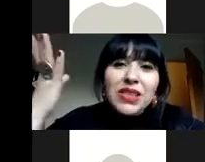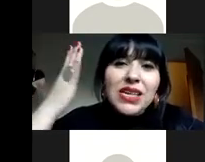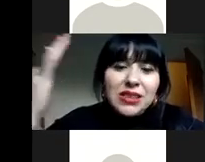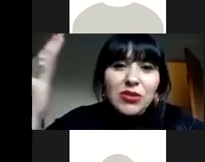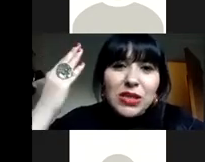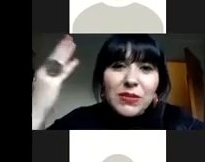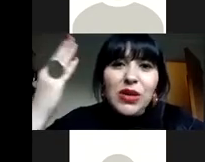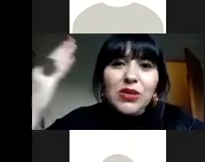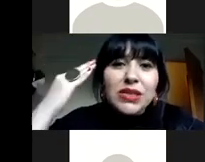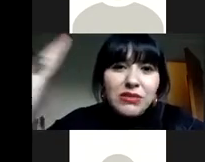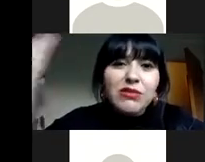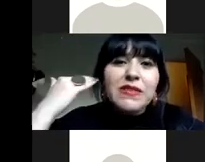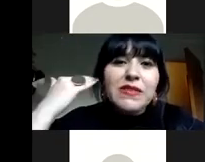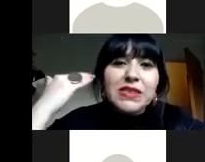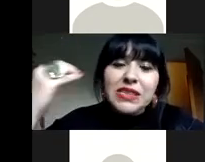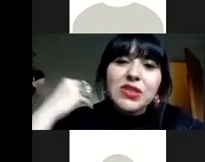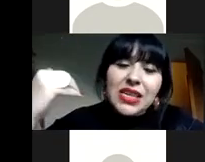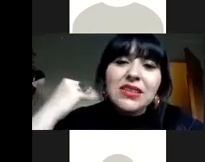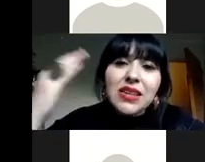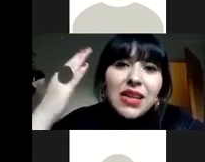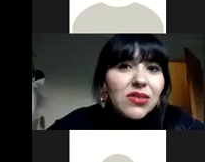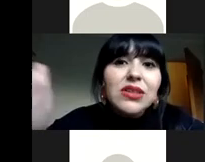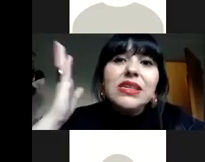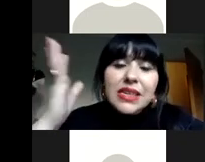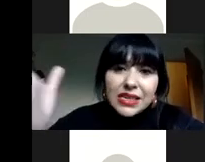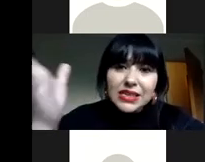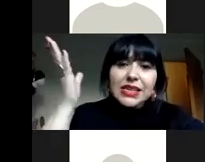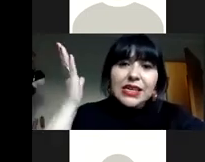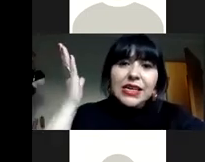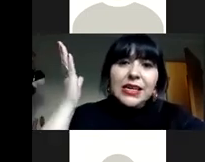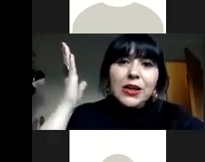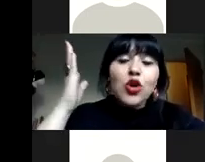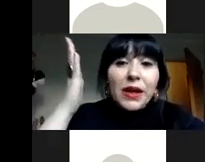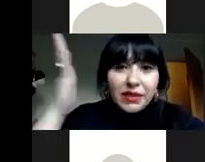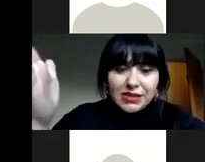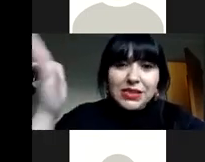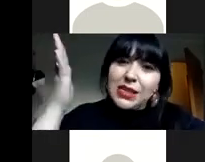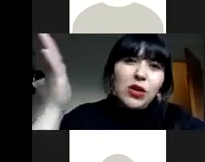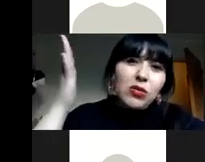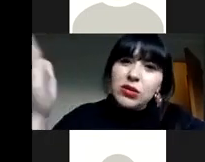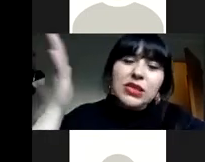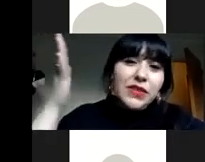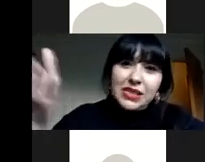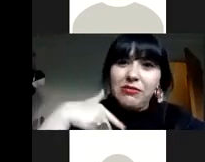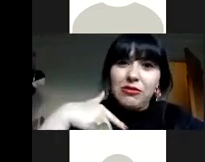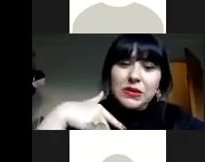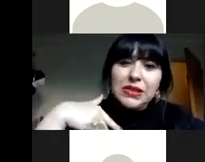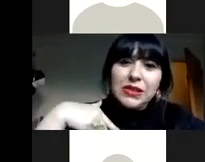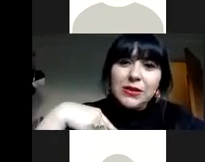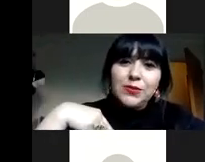más directo en términos educativos y preventivos tiene que estar dado en los padres y los adultos